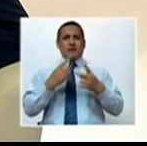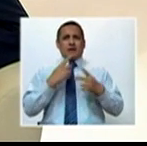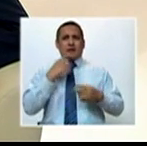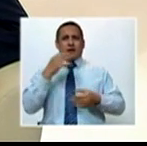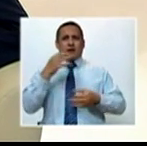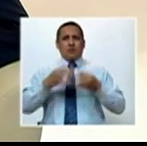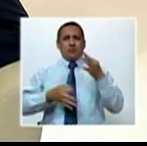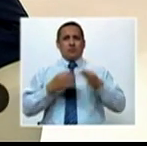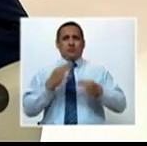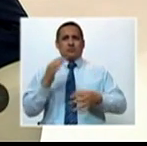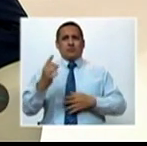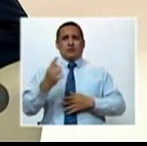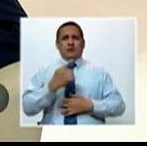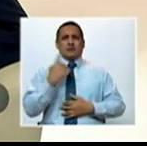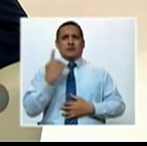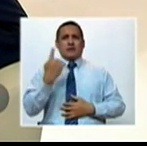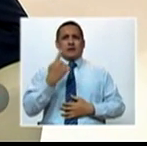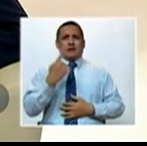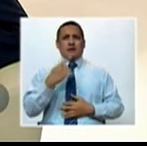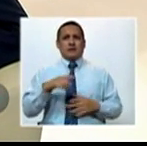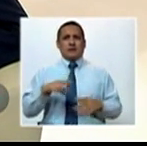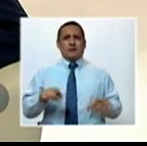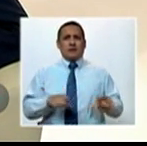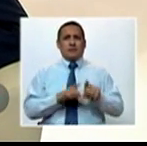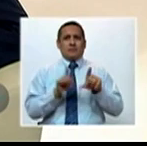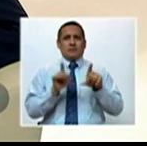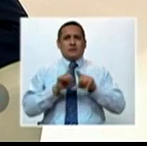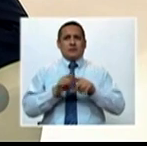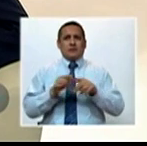de Vasco, Sí. ¿no? Que no